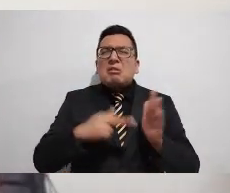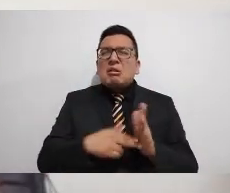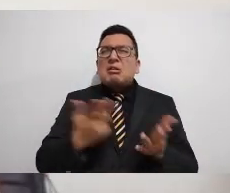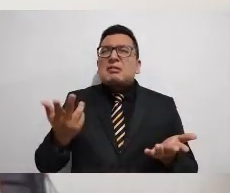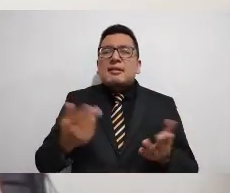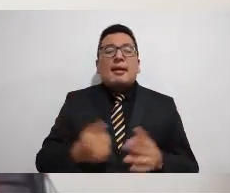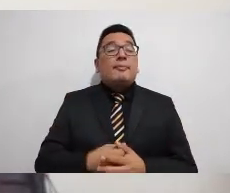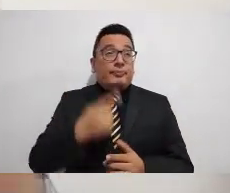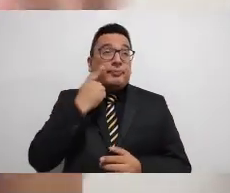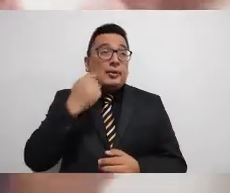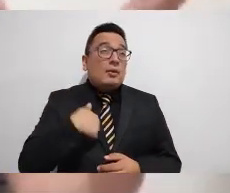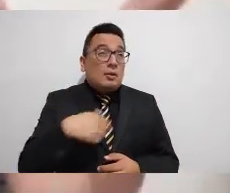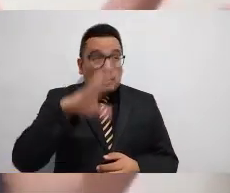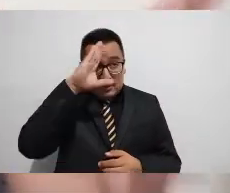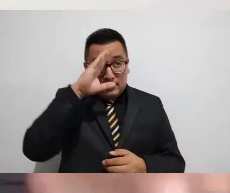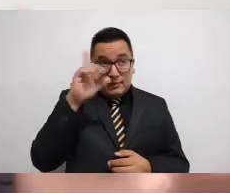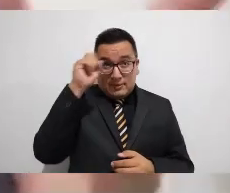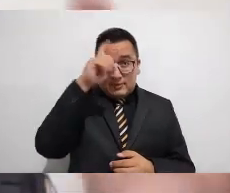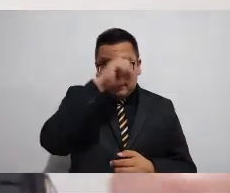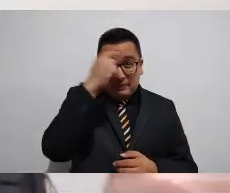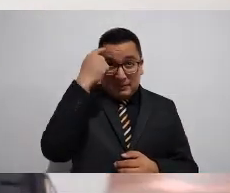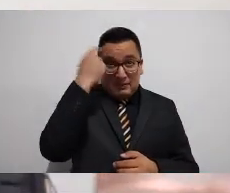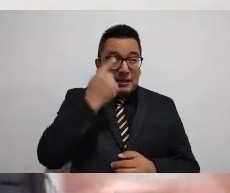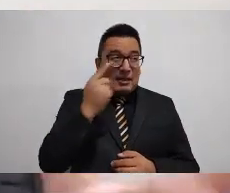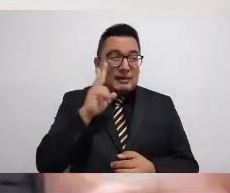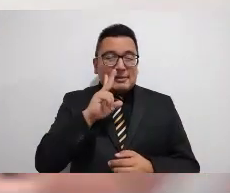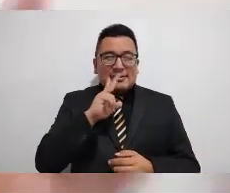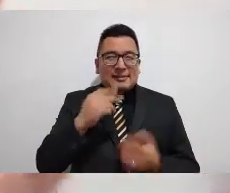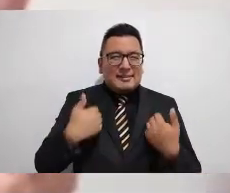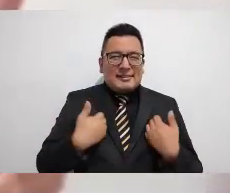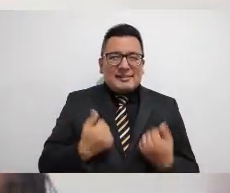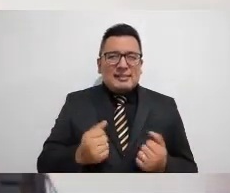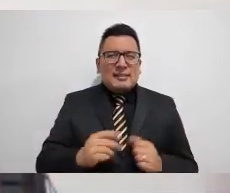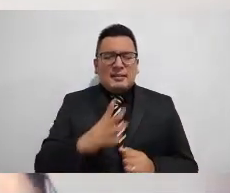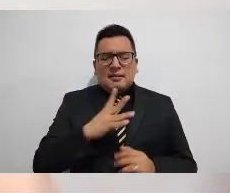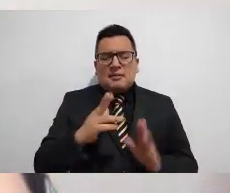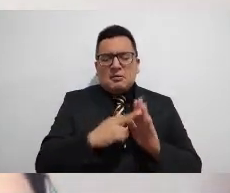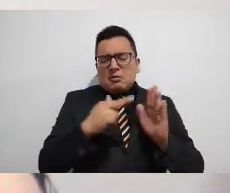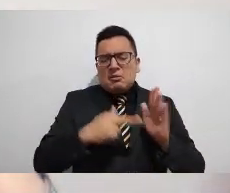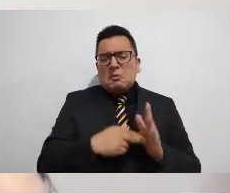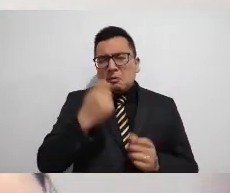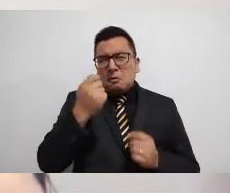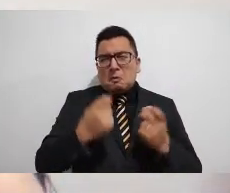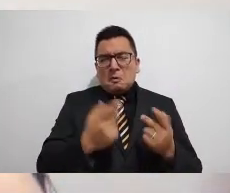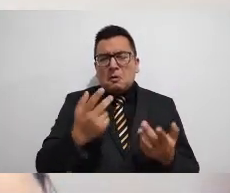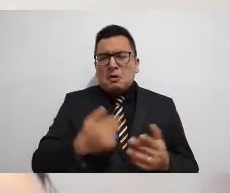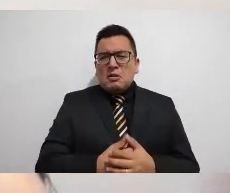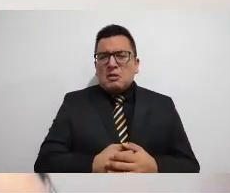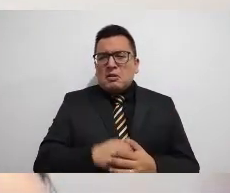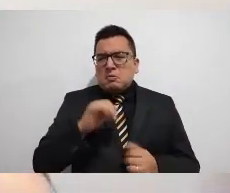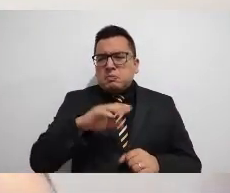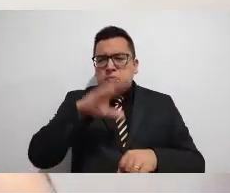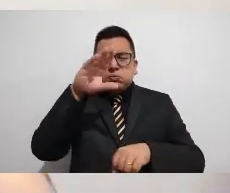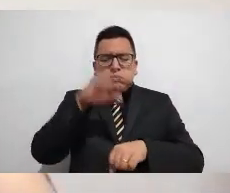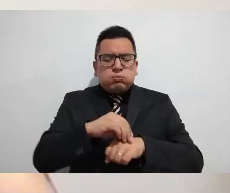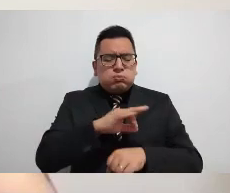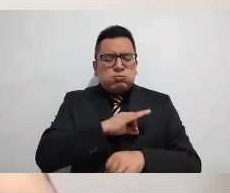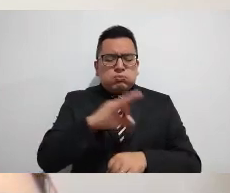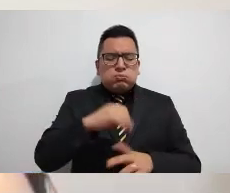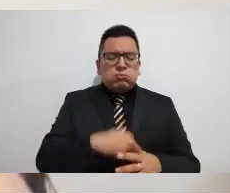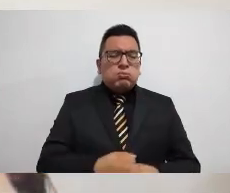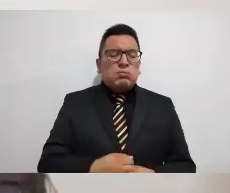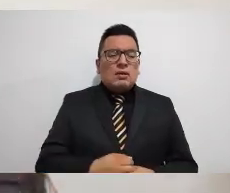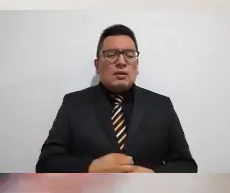creo que hay una complejidad como para comprender, ¿no? Hay algunos sistemas normativos que sí permiten